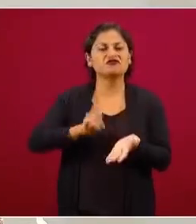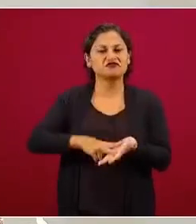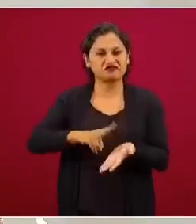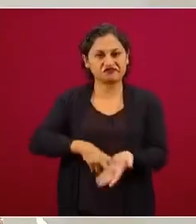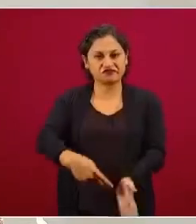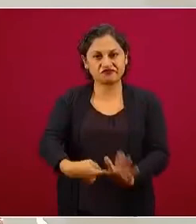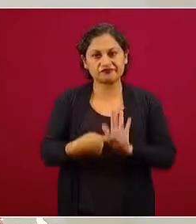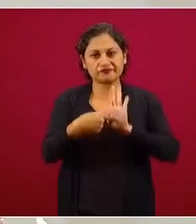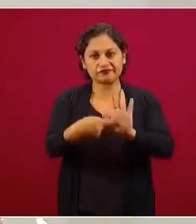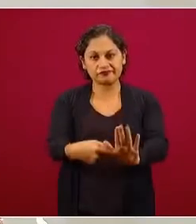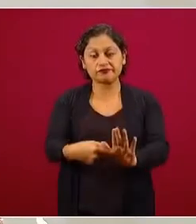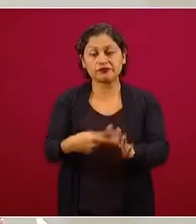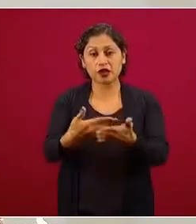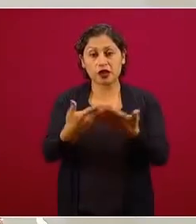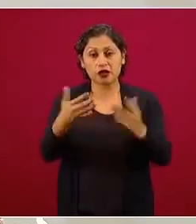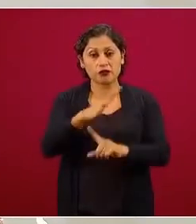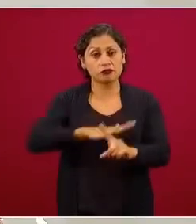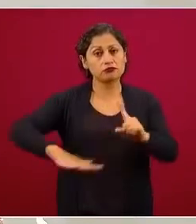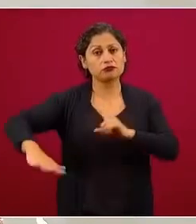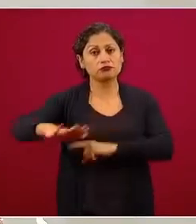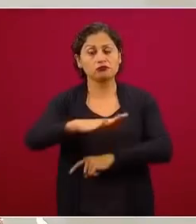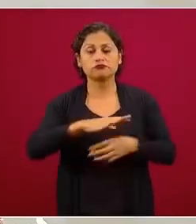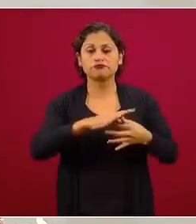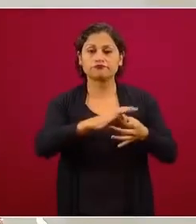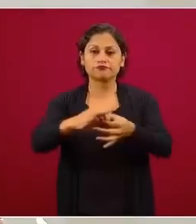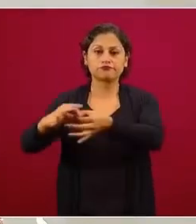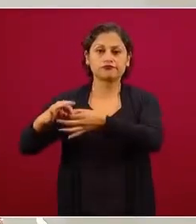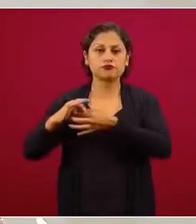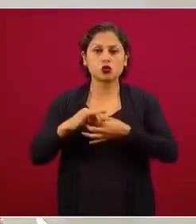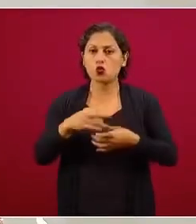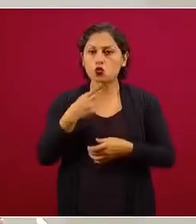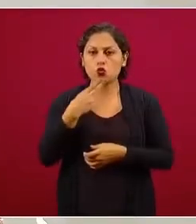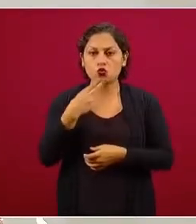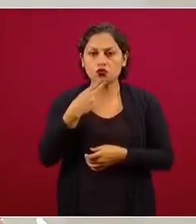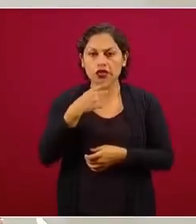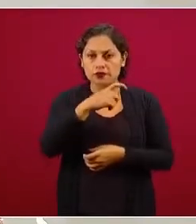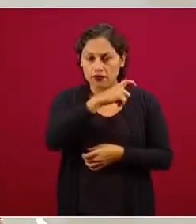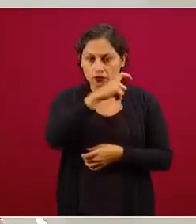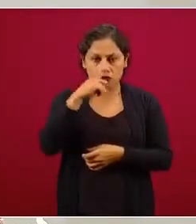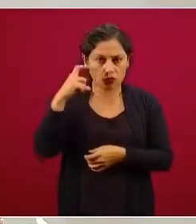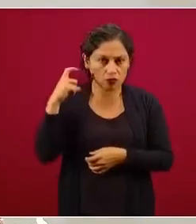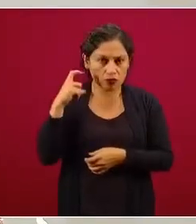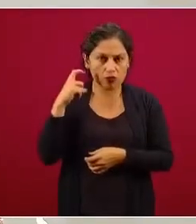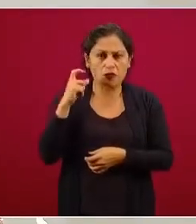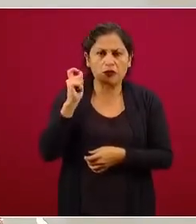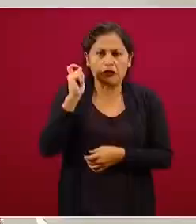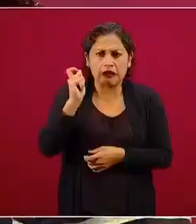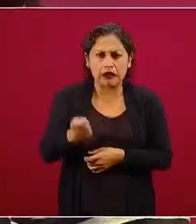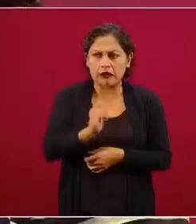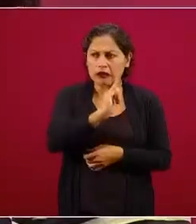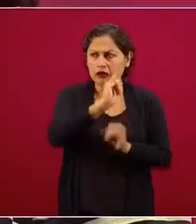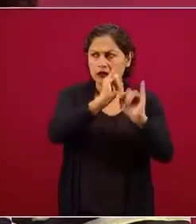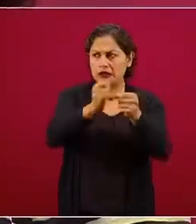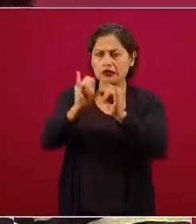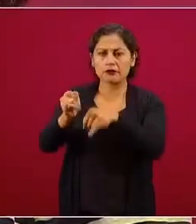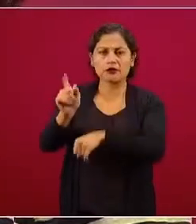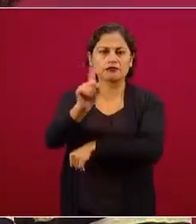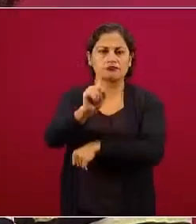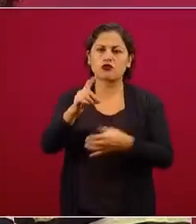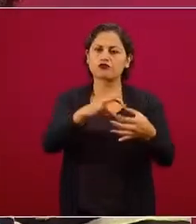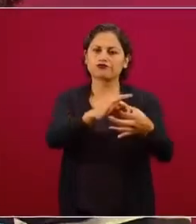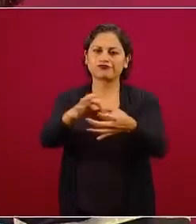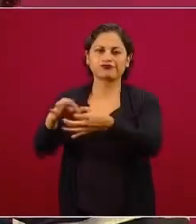La sociedad muestra su solidaridad cuando el uso de cubrebocas no significa un acto individual, sino un acto